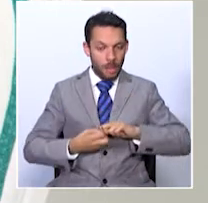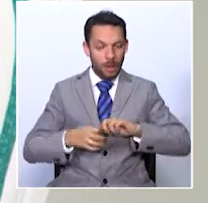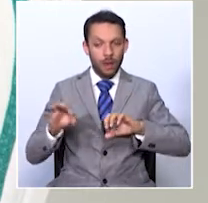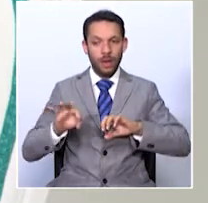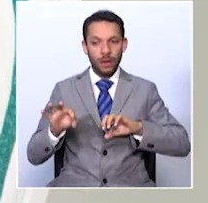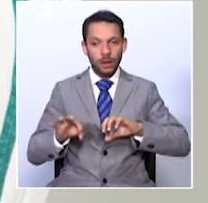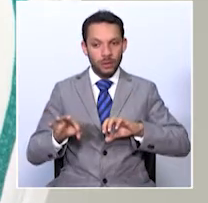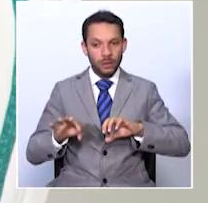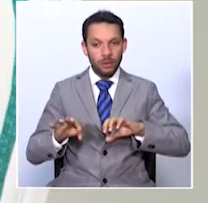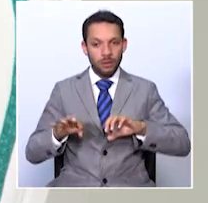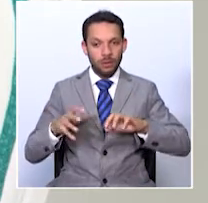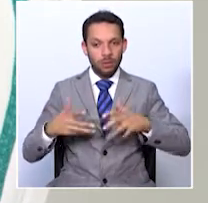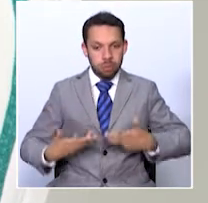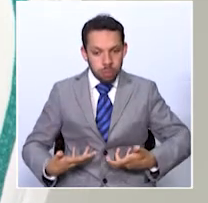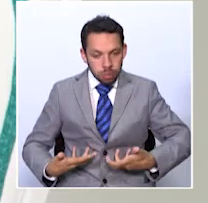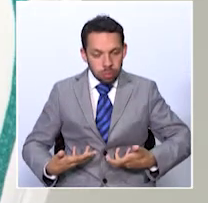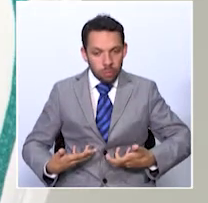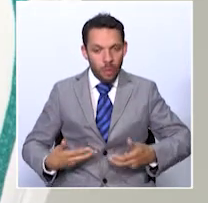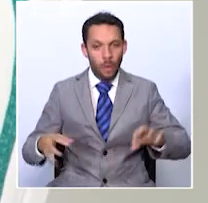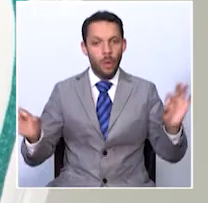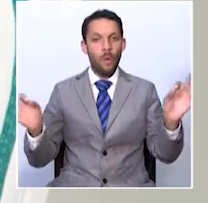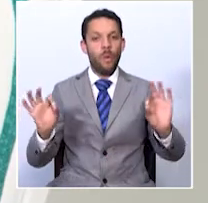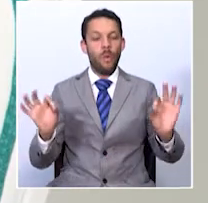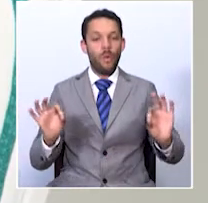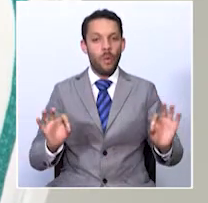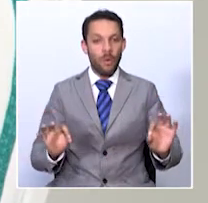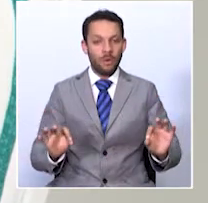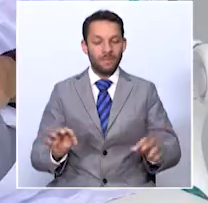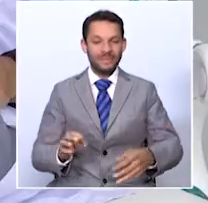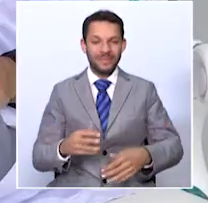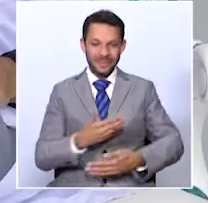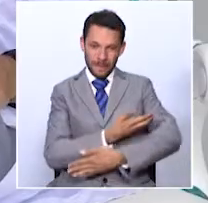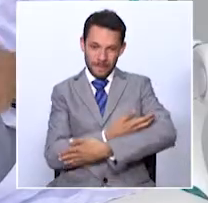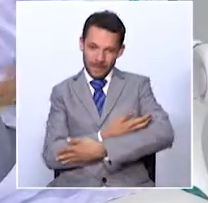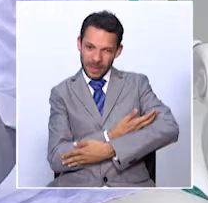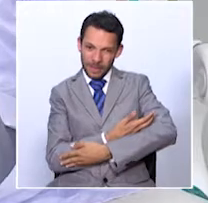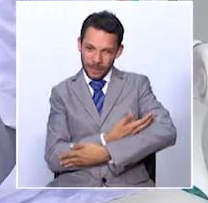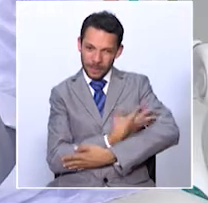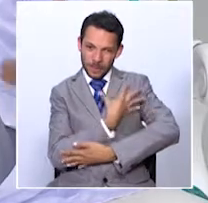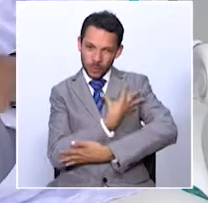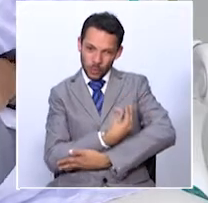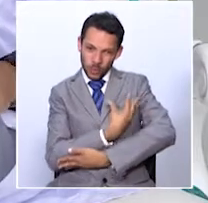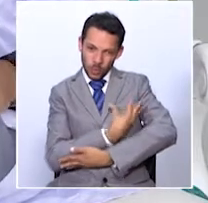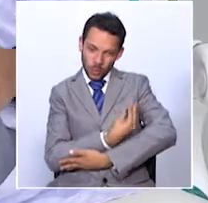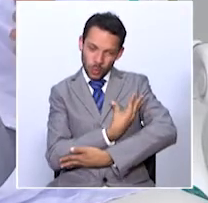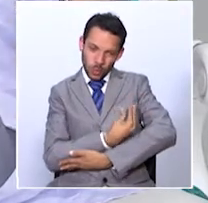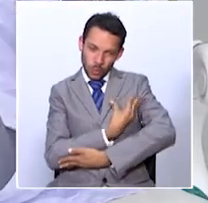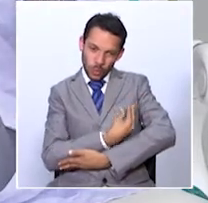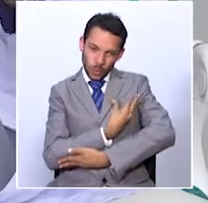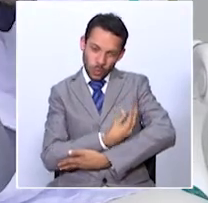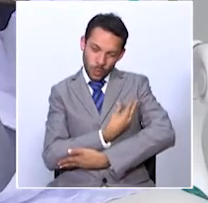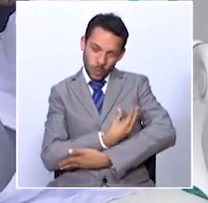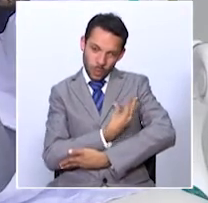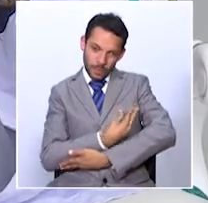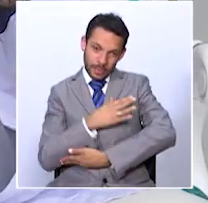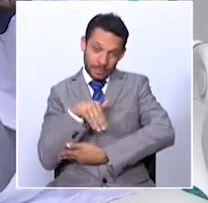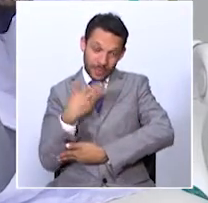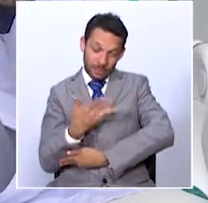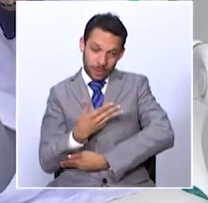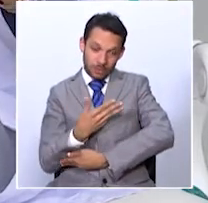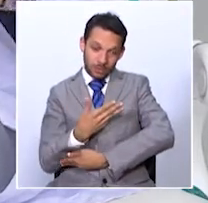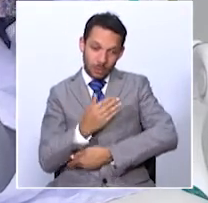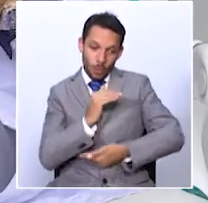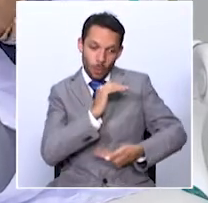los años se va cayendo, otras han tenido el proceso de lactancia, se les achiquitan mucho después de pasar el proceso de